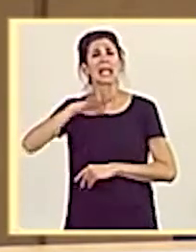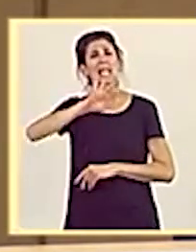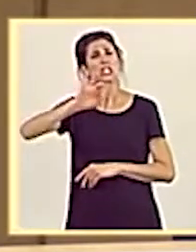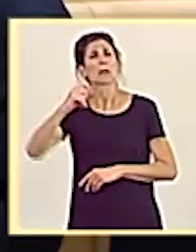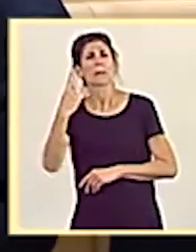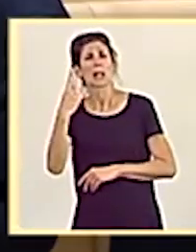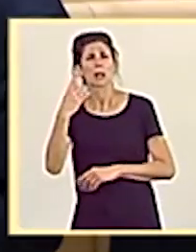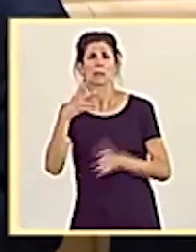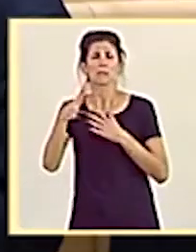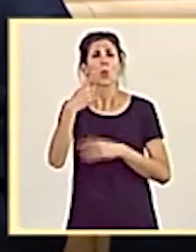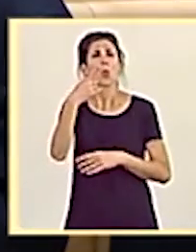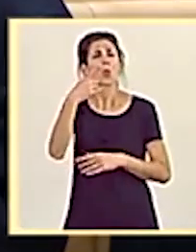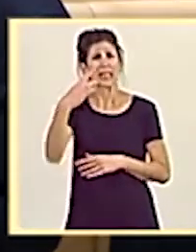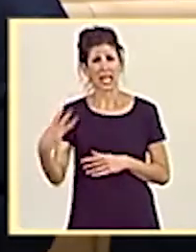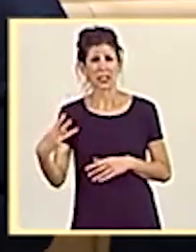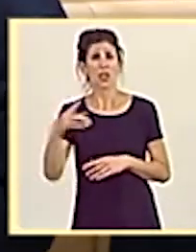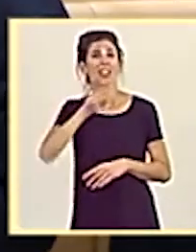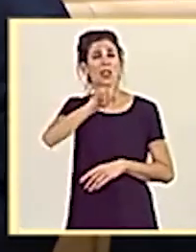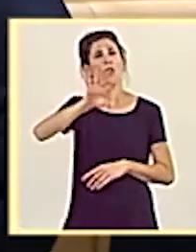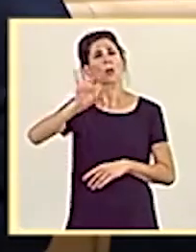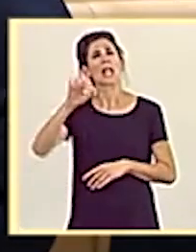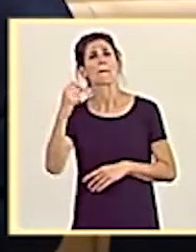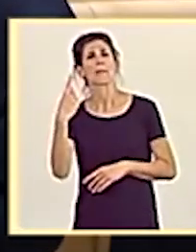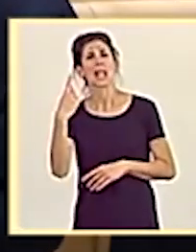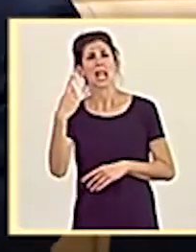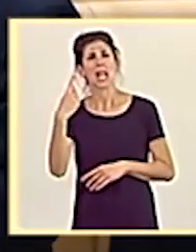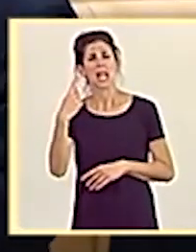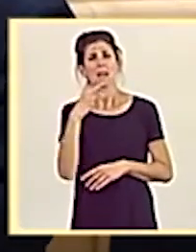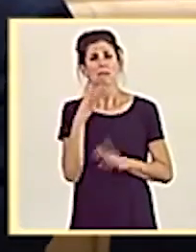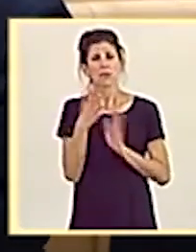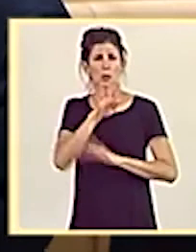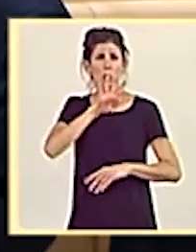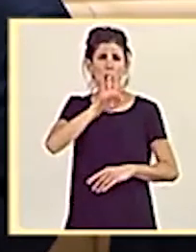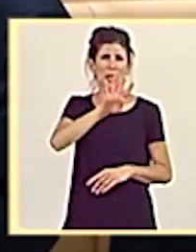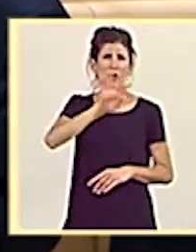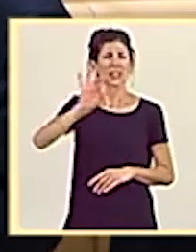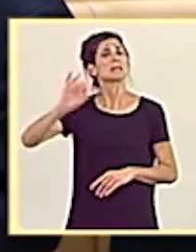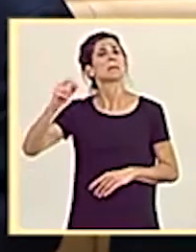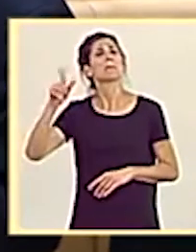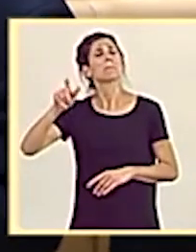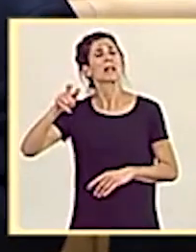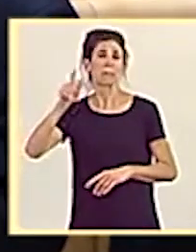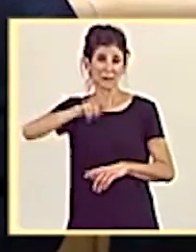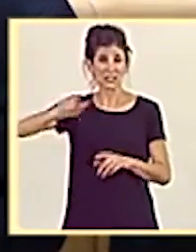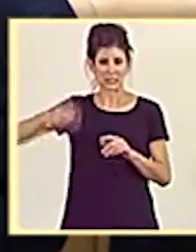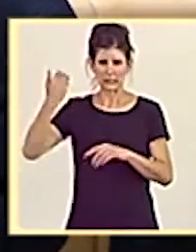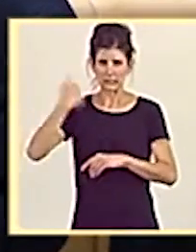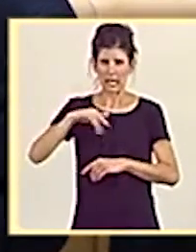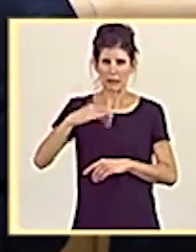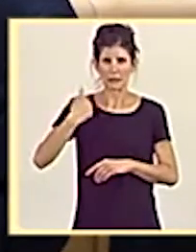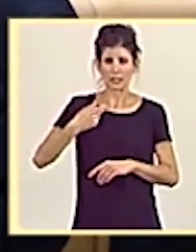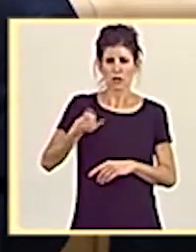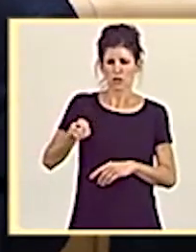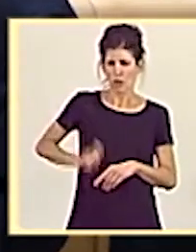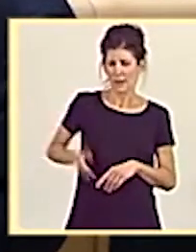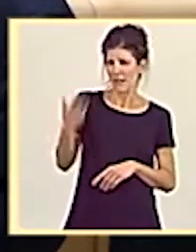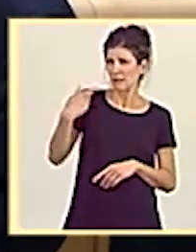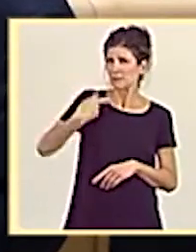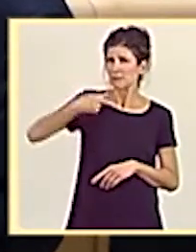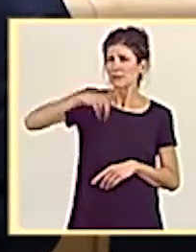aproximadamente un tercio, unos 150.000, que son unos 400.000 personas, ya reciben desde la nómina del mes